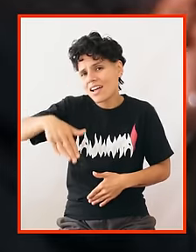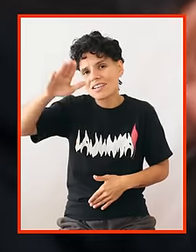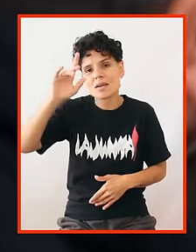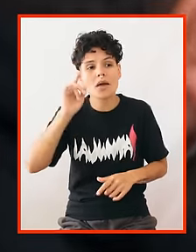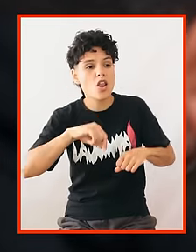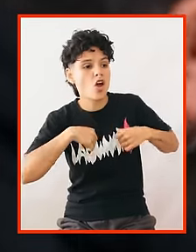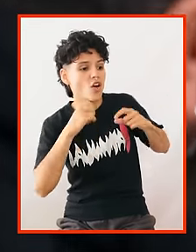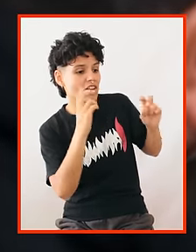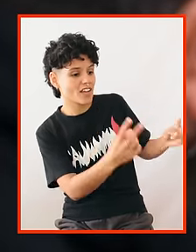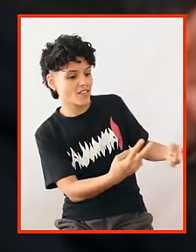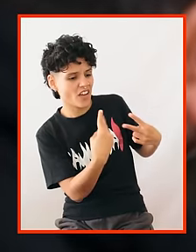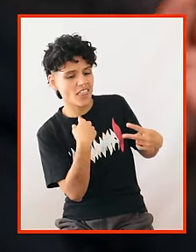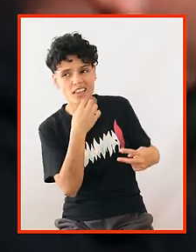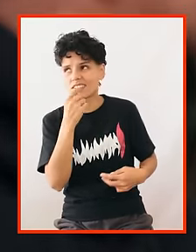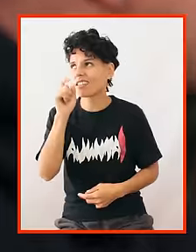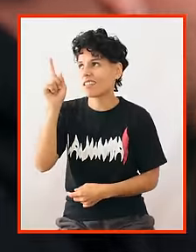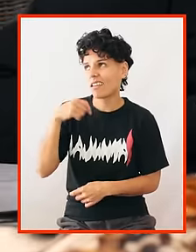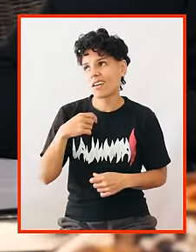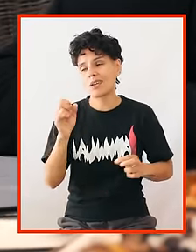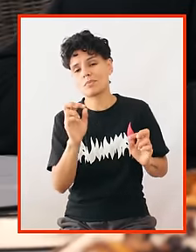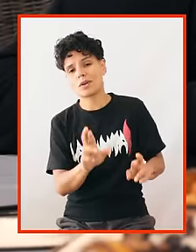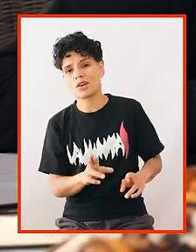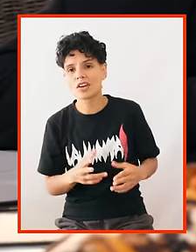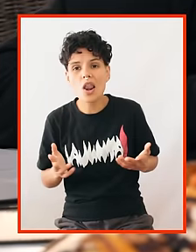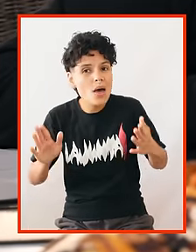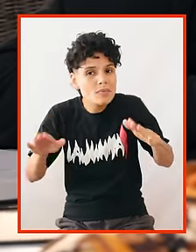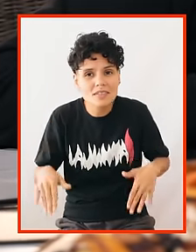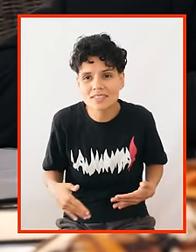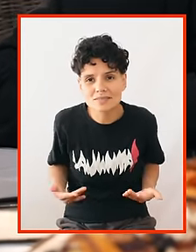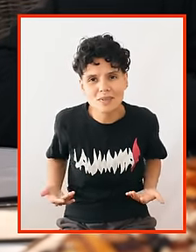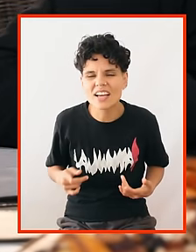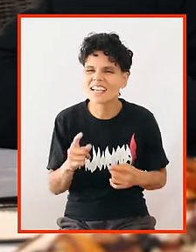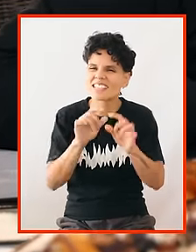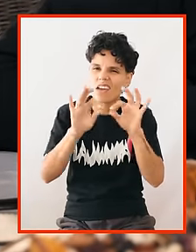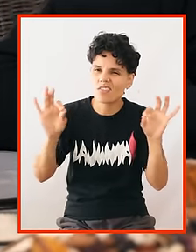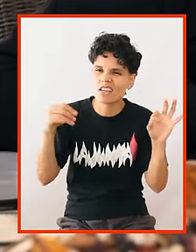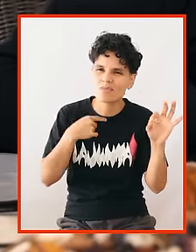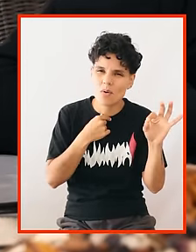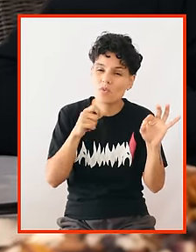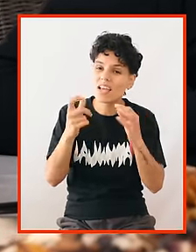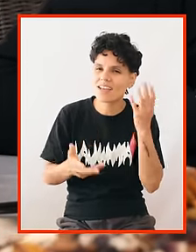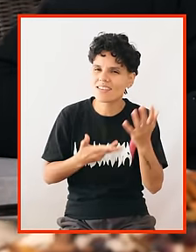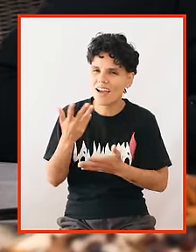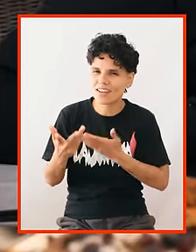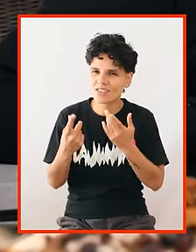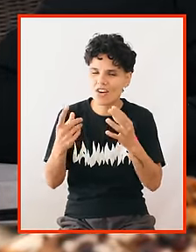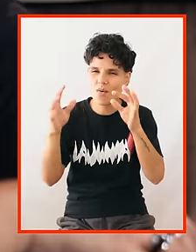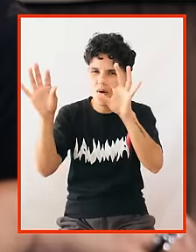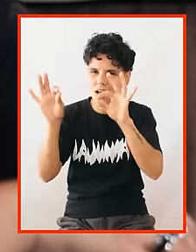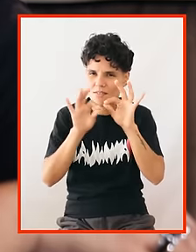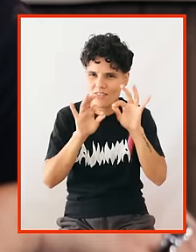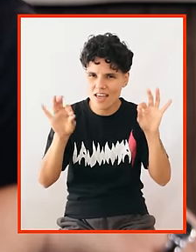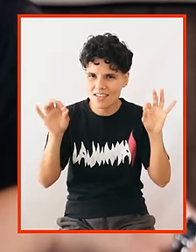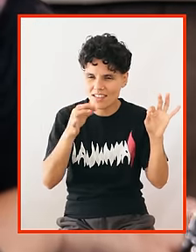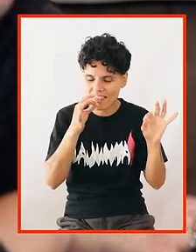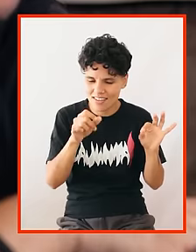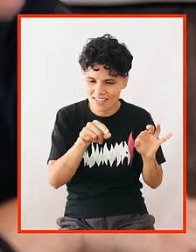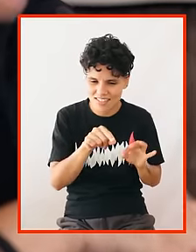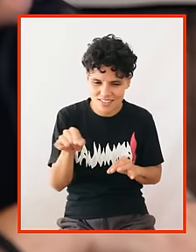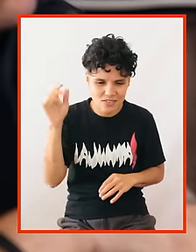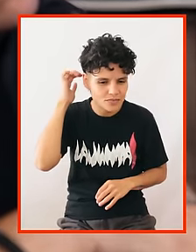A ojo de los jóvenes, por supuesto. ¿Y cómo era ese momento? ¿Cómo lanzas esa frase? Es muy buena la canción. No me acuerdo. Es que esa canción la escribimos... Sí,